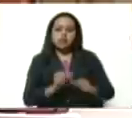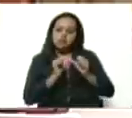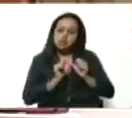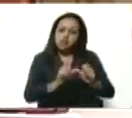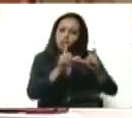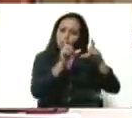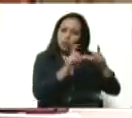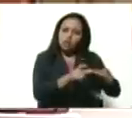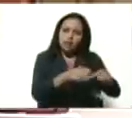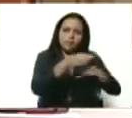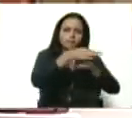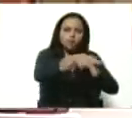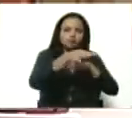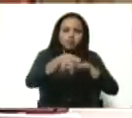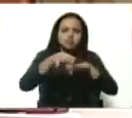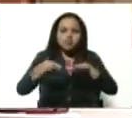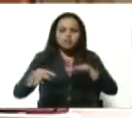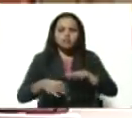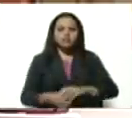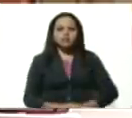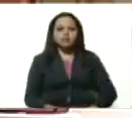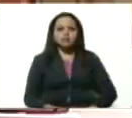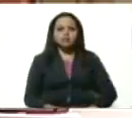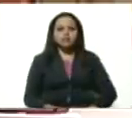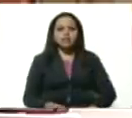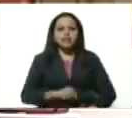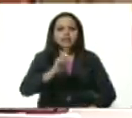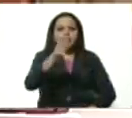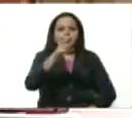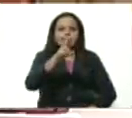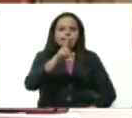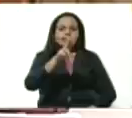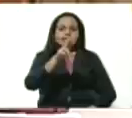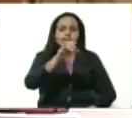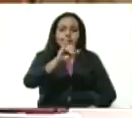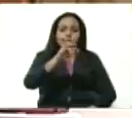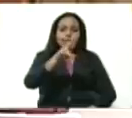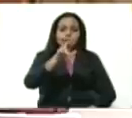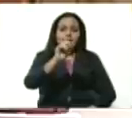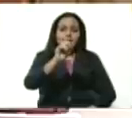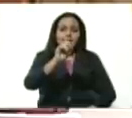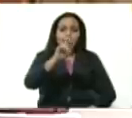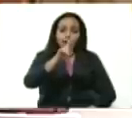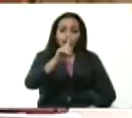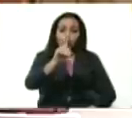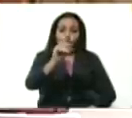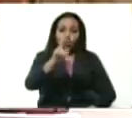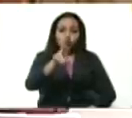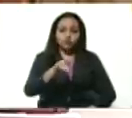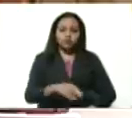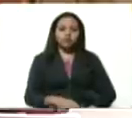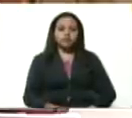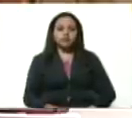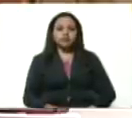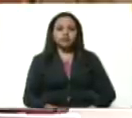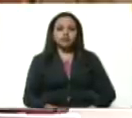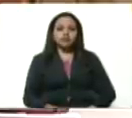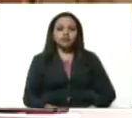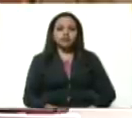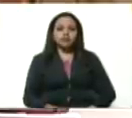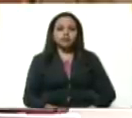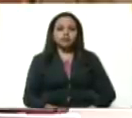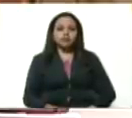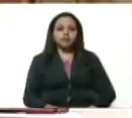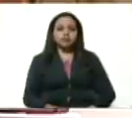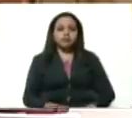los municipios girardot es decir maracay turmero palonegro